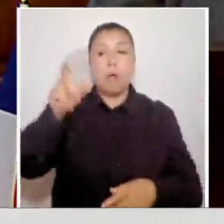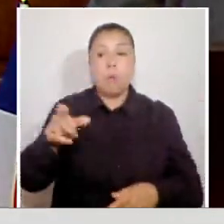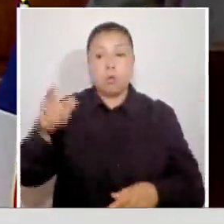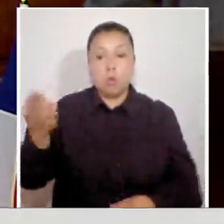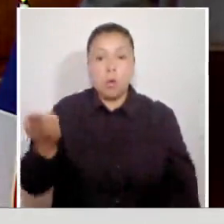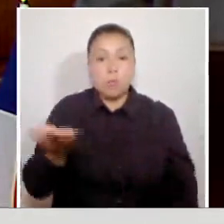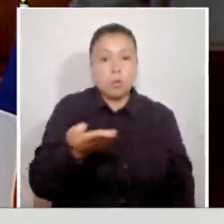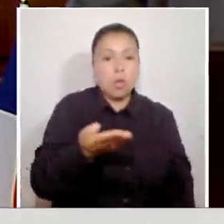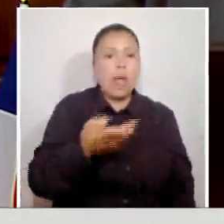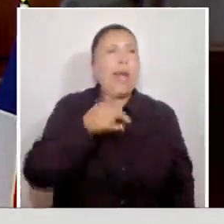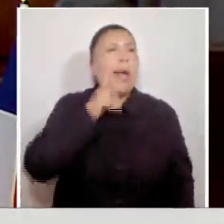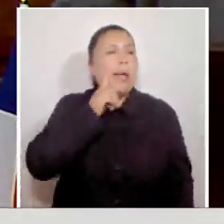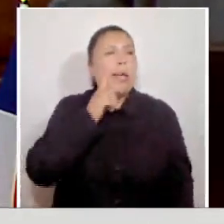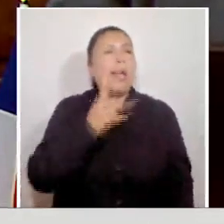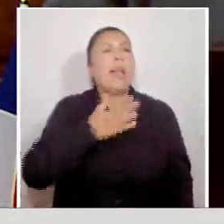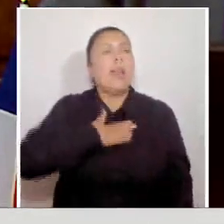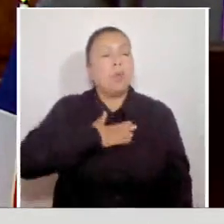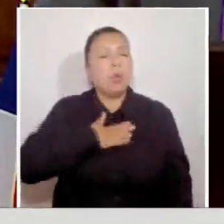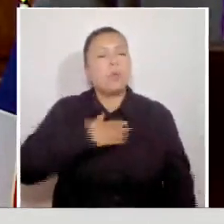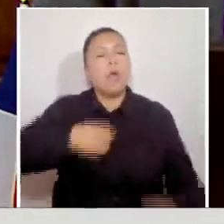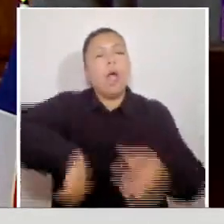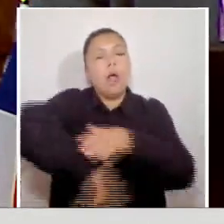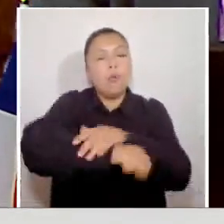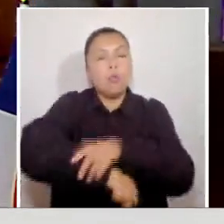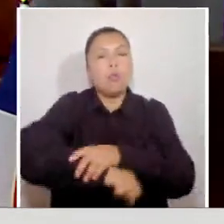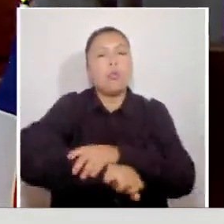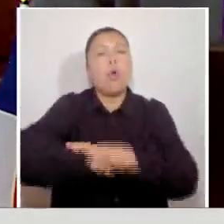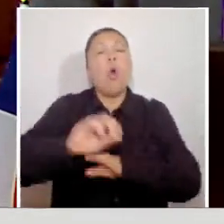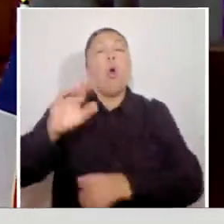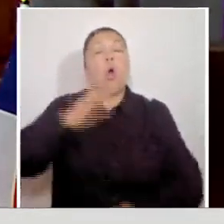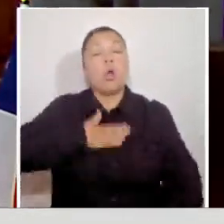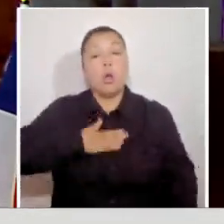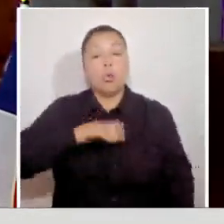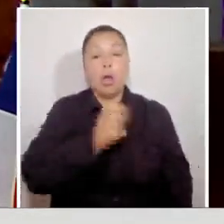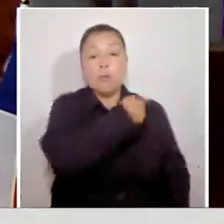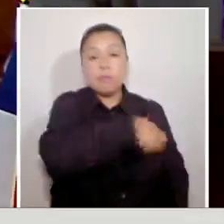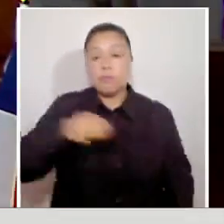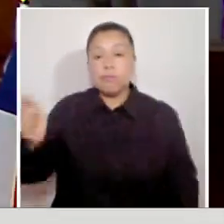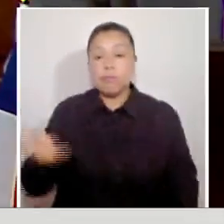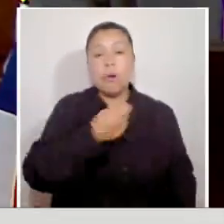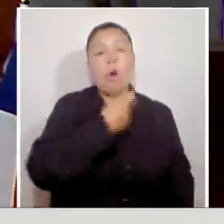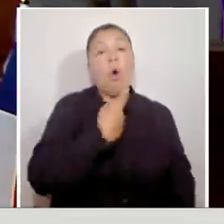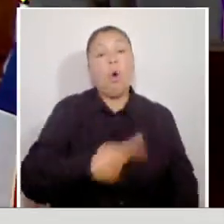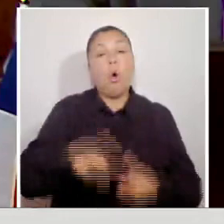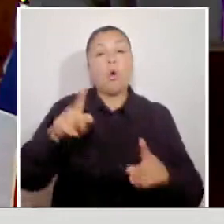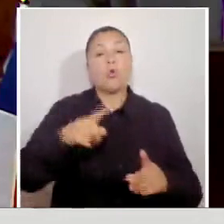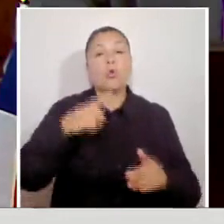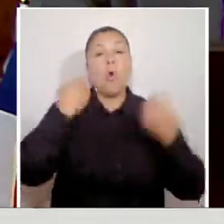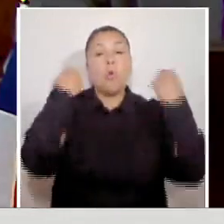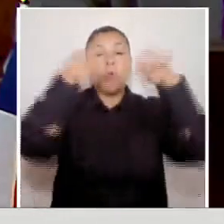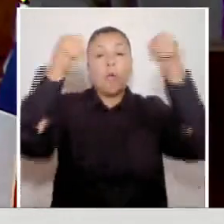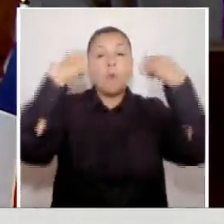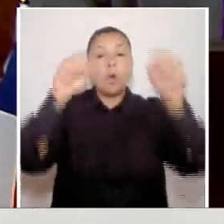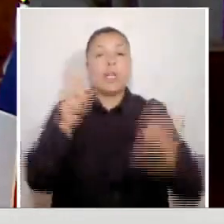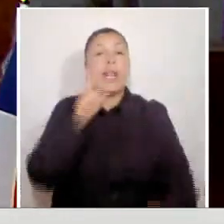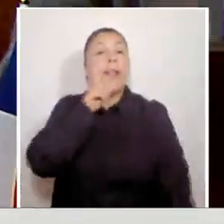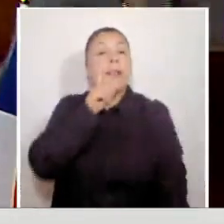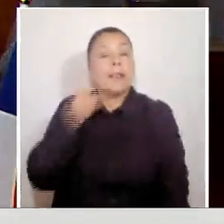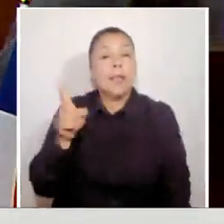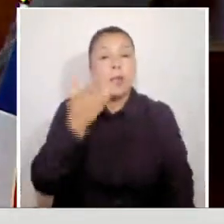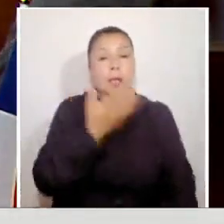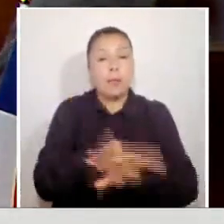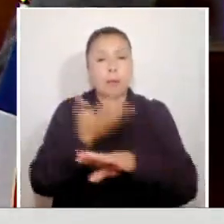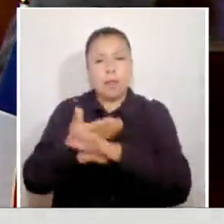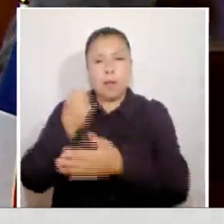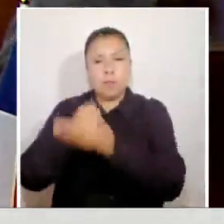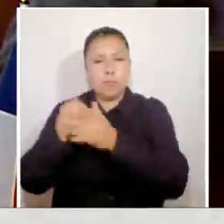al que le gusta el fútbol o al que le gusta el tenis O el que le gusta otro deporte tiene que ir y pedir que esté certificado